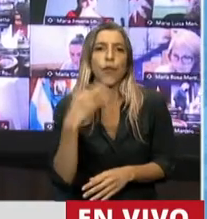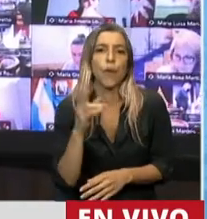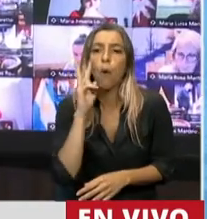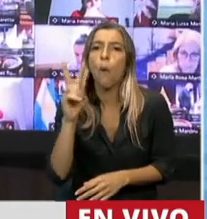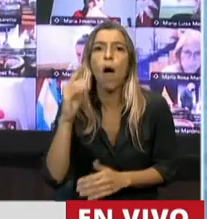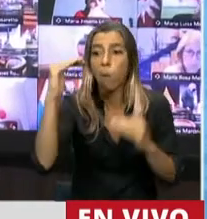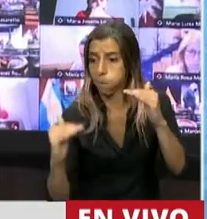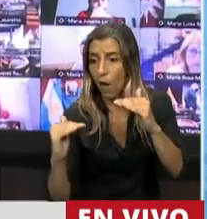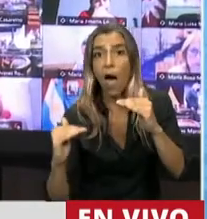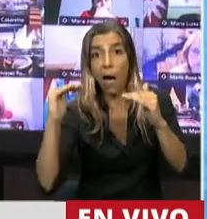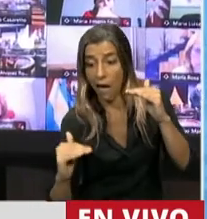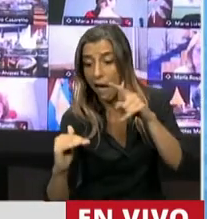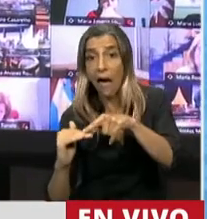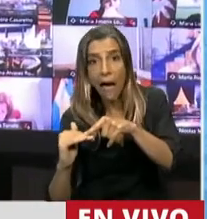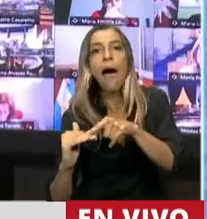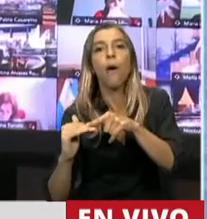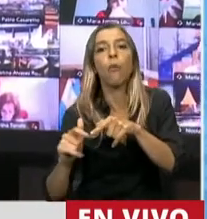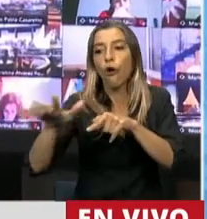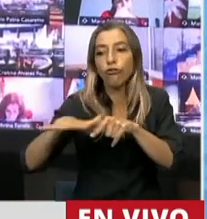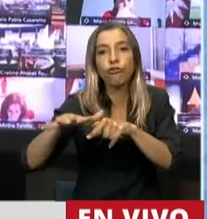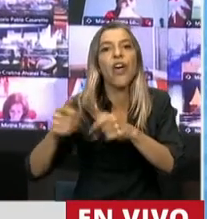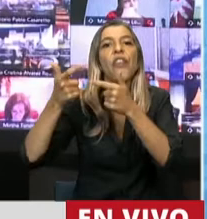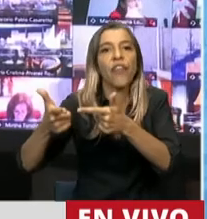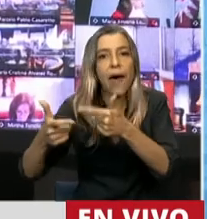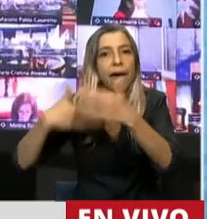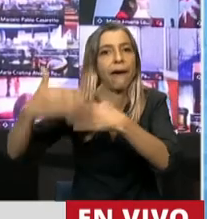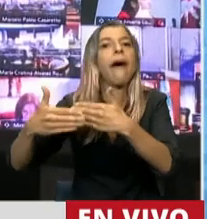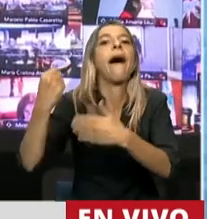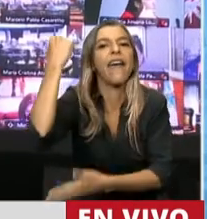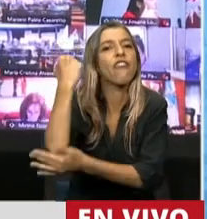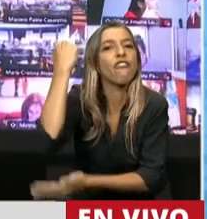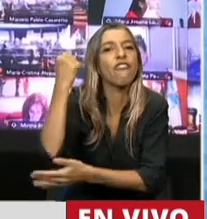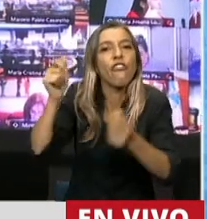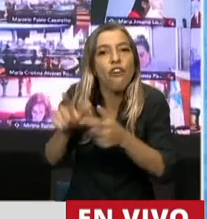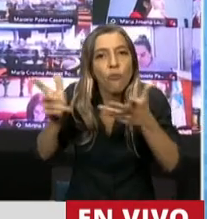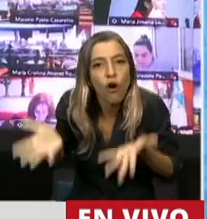territorios. ¿De qué sirve votar una capital alterna si hace semanas nomás